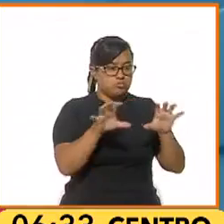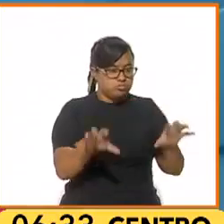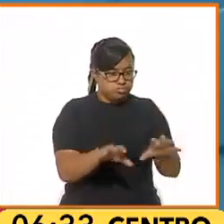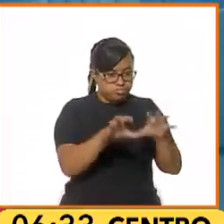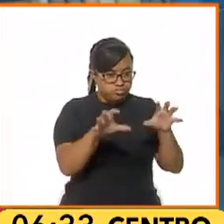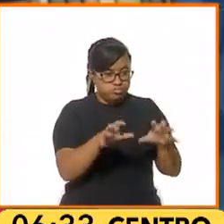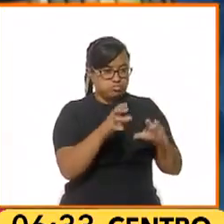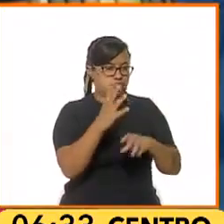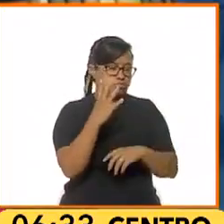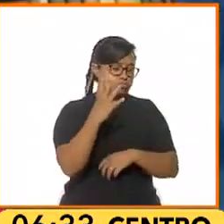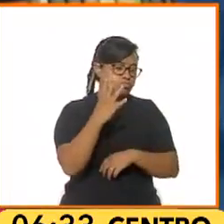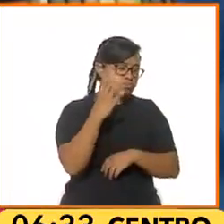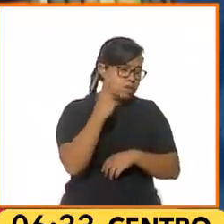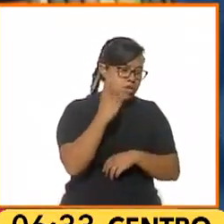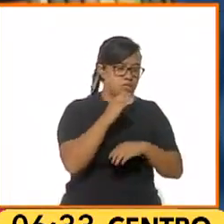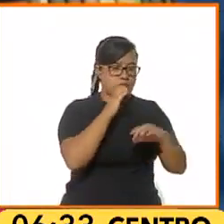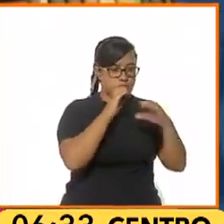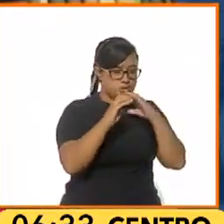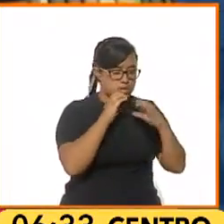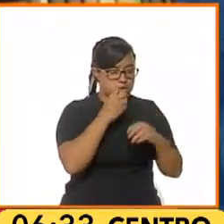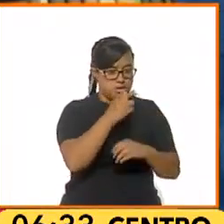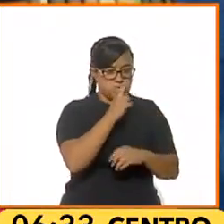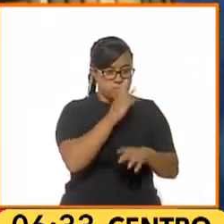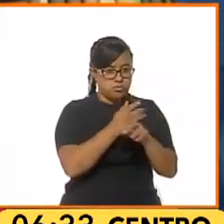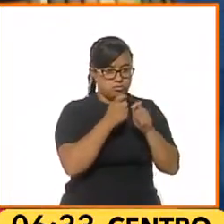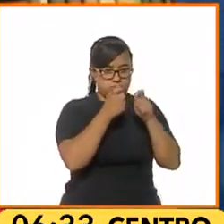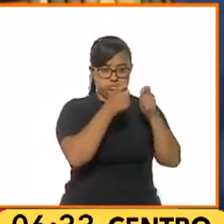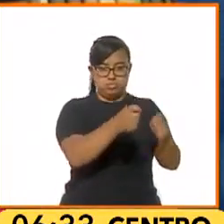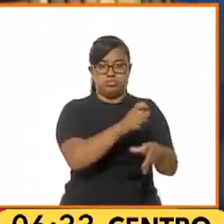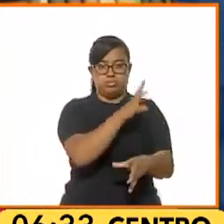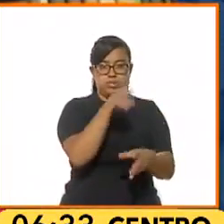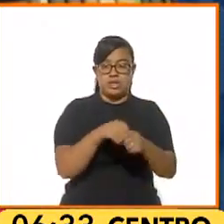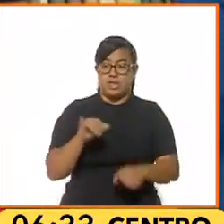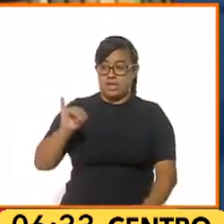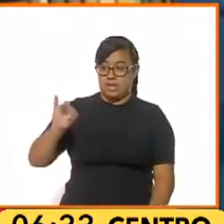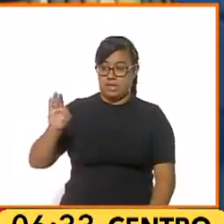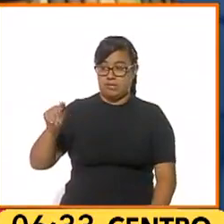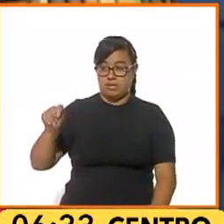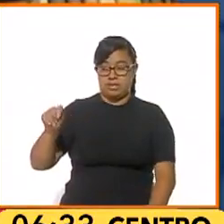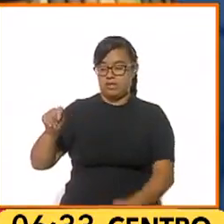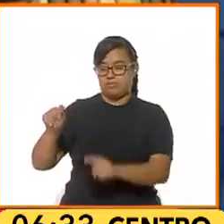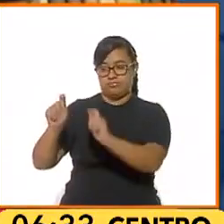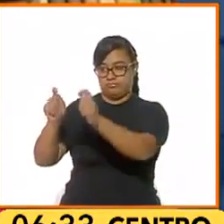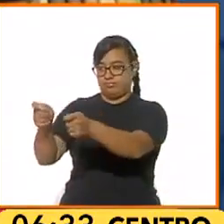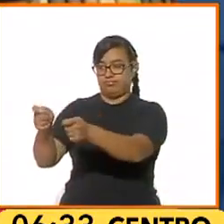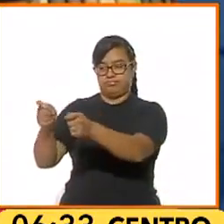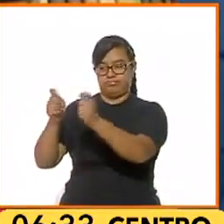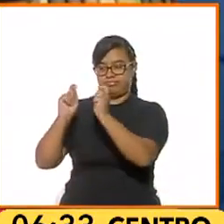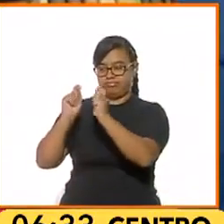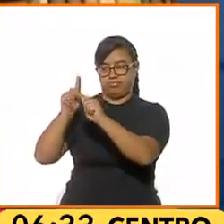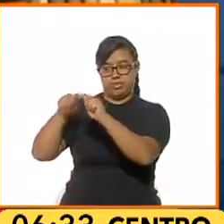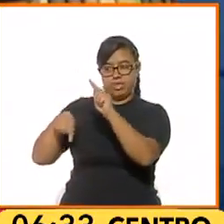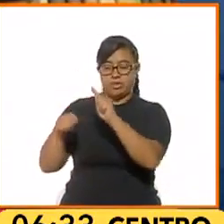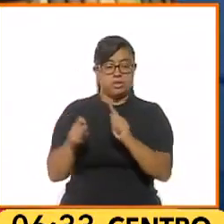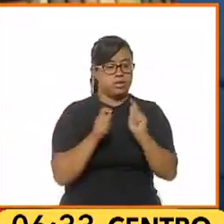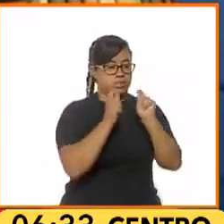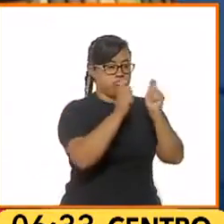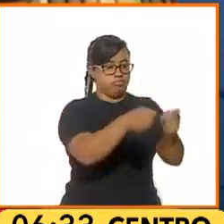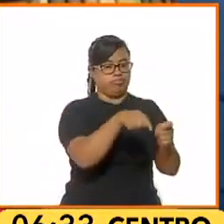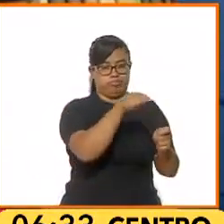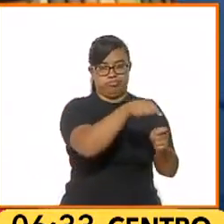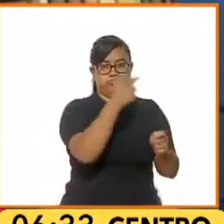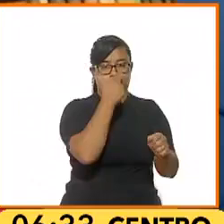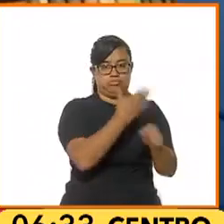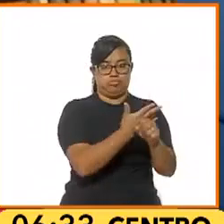Telecomunicaciones, que asume prácticamente pues todas las funciones del Instituto Federal de Telecomunicaciones, y en combinación con